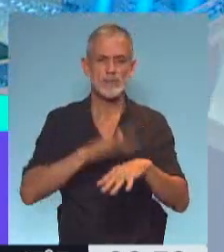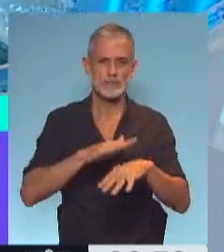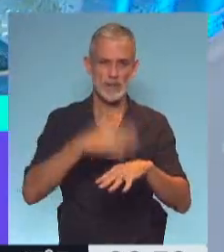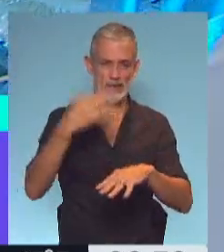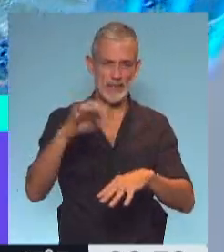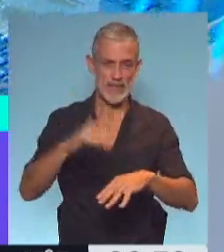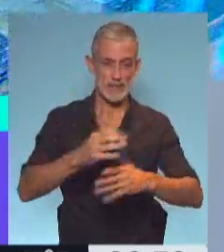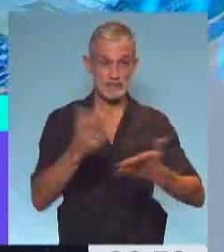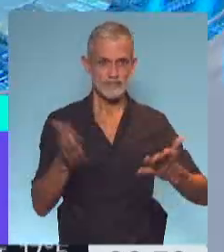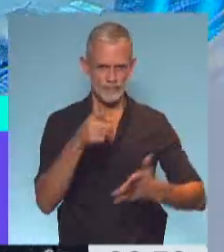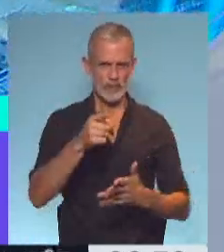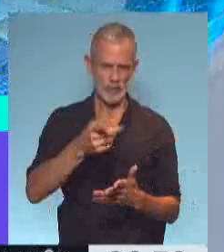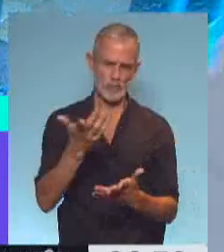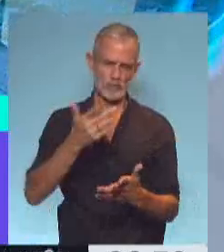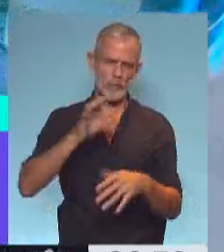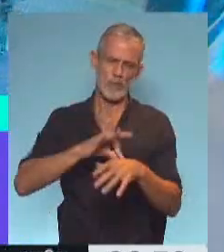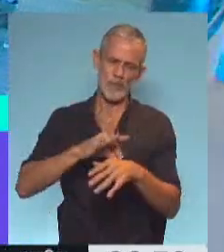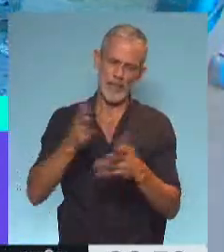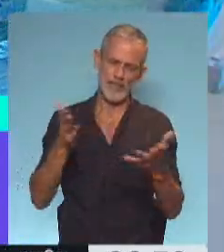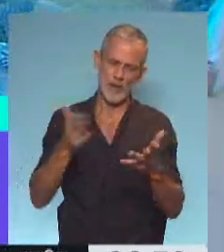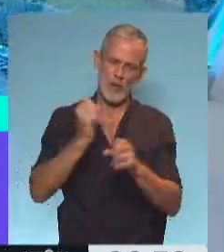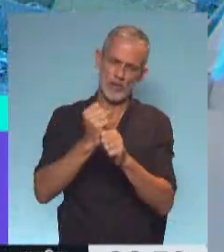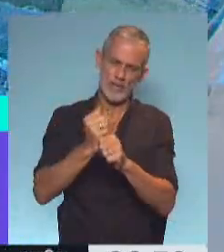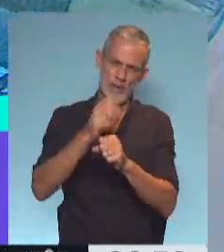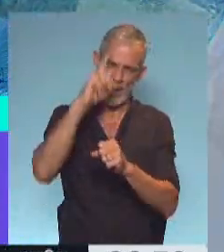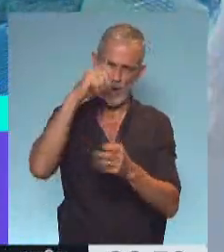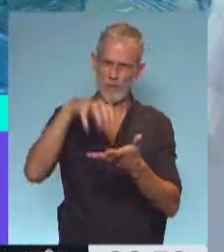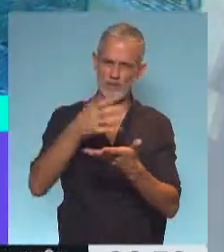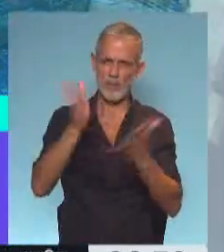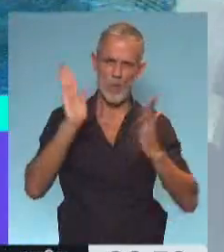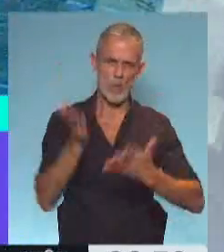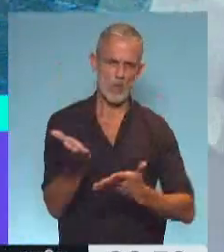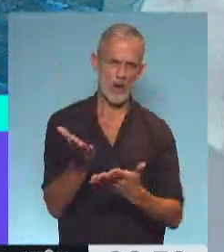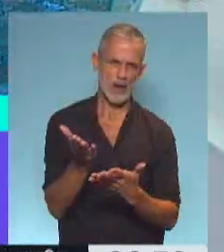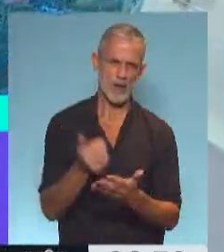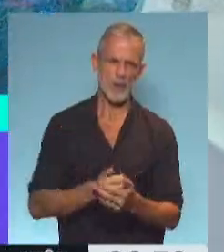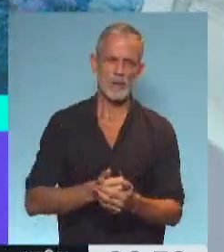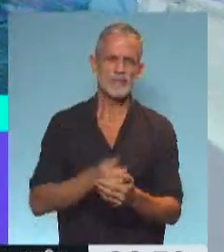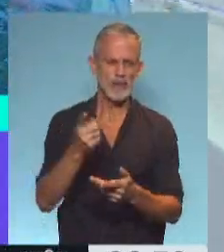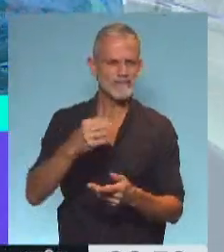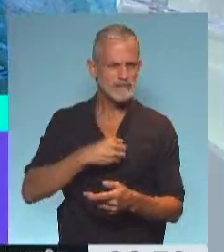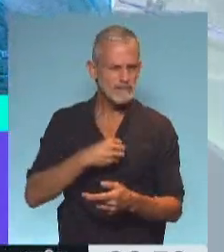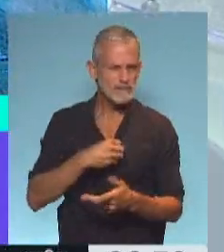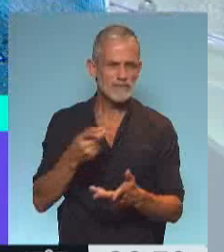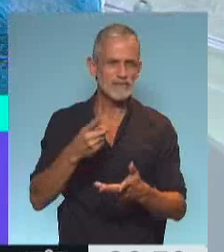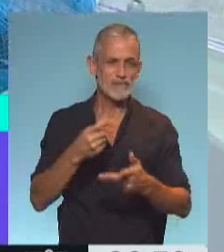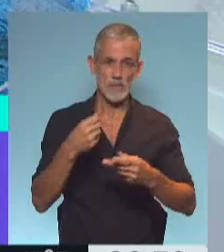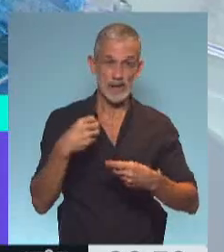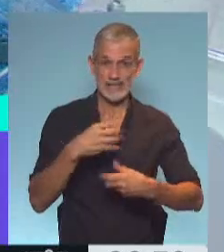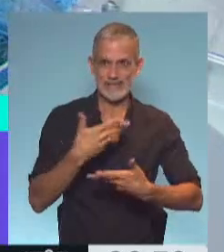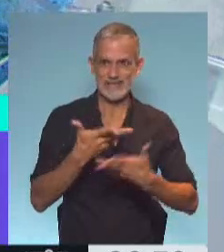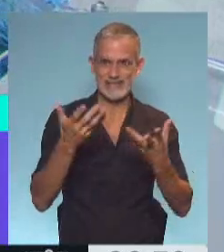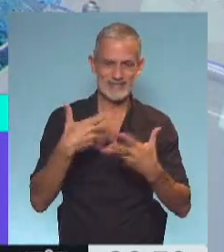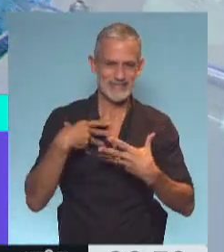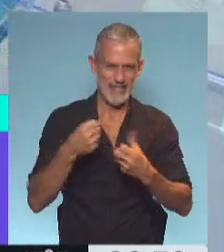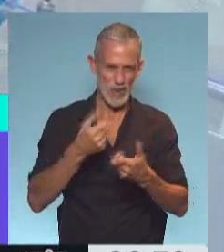¿te imaginas? Vos sos un hombre de la salud pública, un médico de la salud pública. Sí, absoluto. Amante de la salud pública, apasionado por la salud pública,